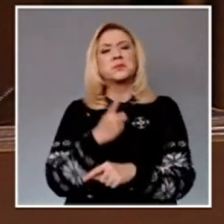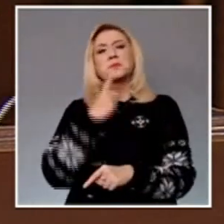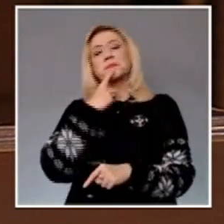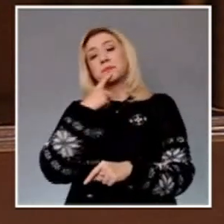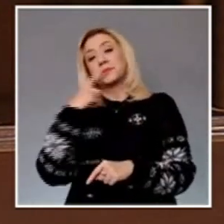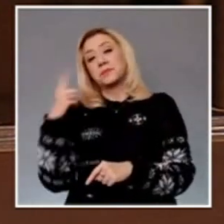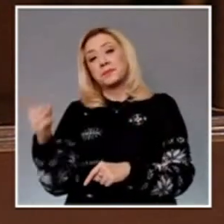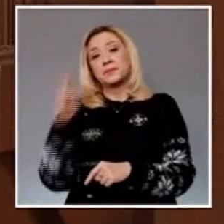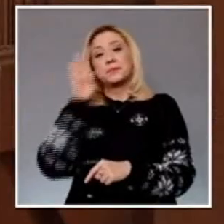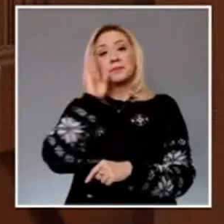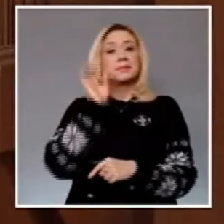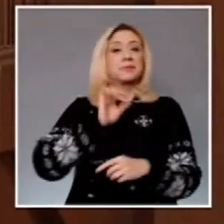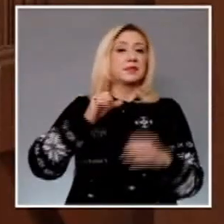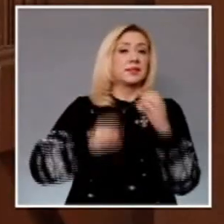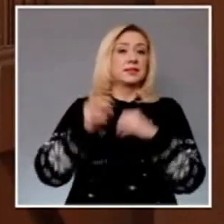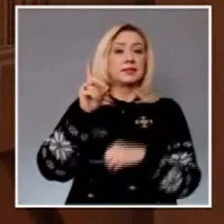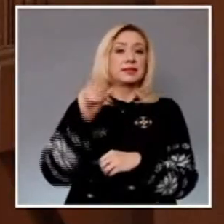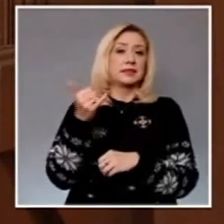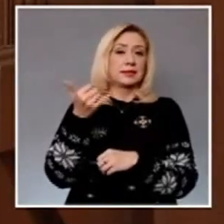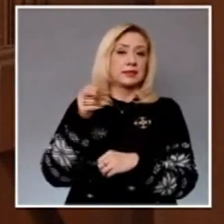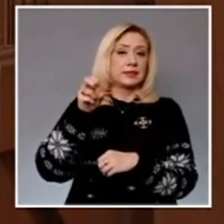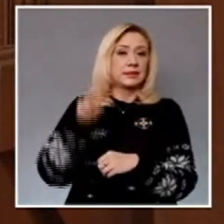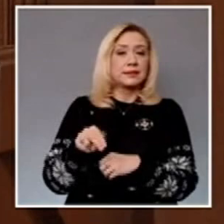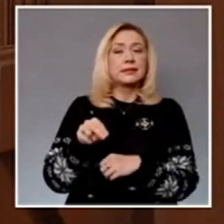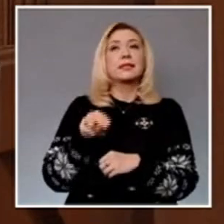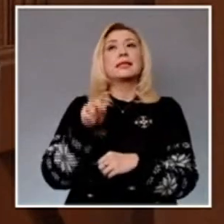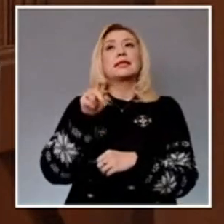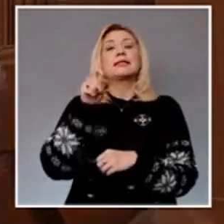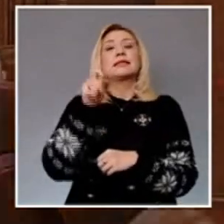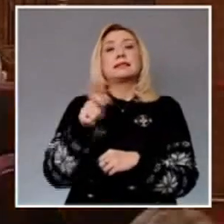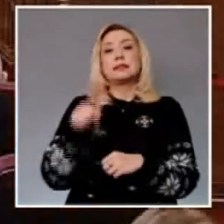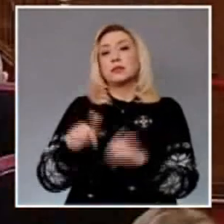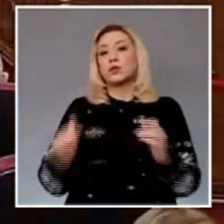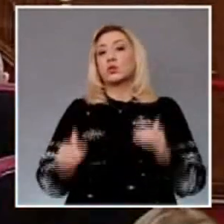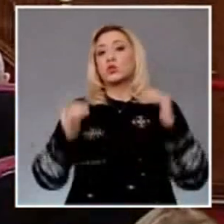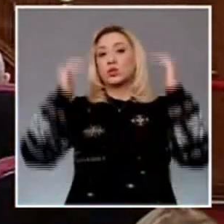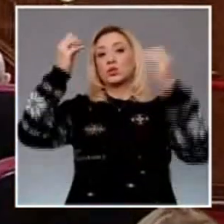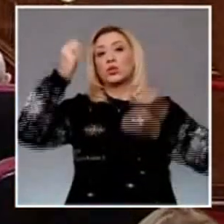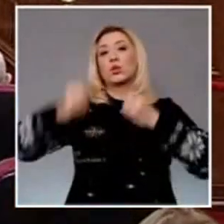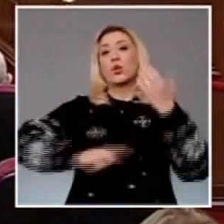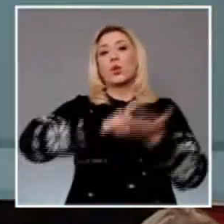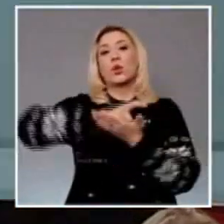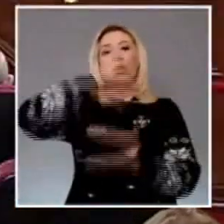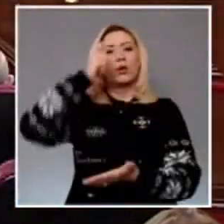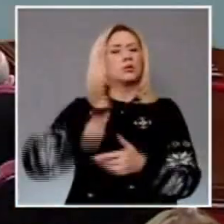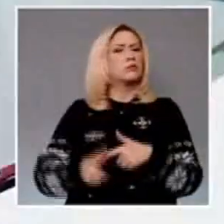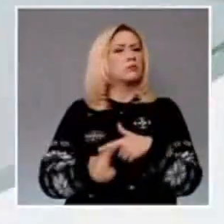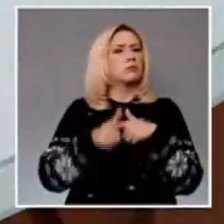también subrayó que la Suprema Corte se mantiene firme ante provocaciones.